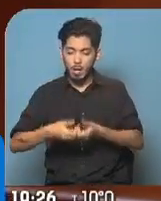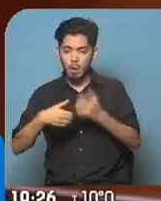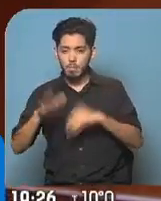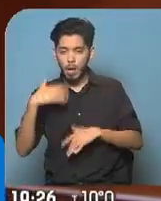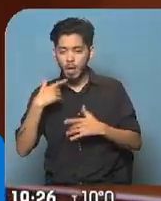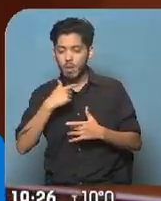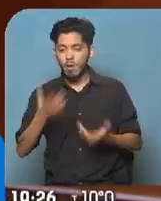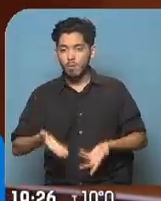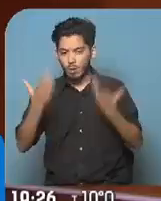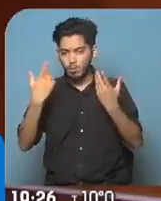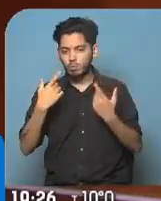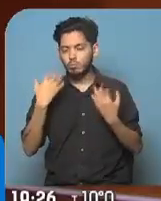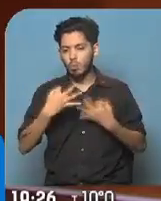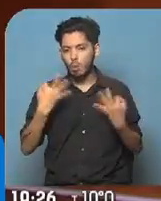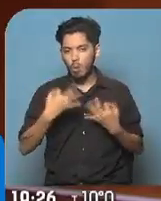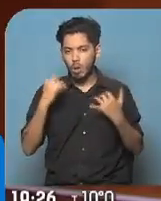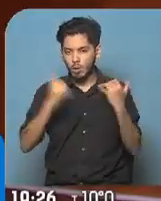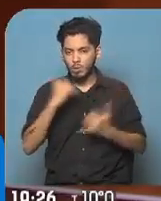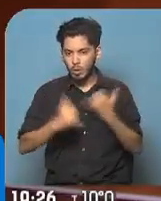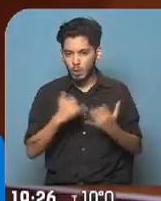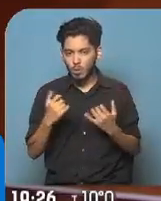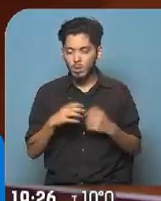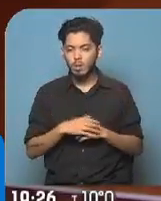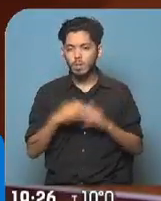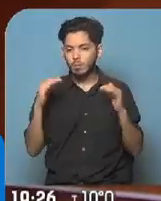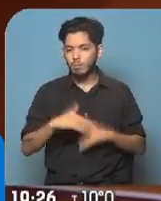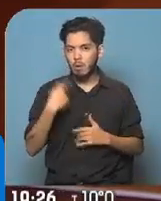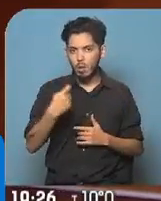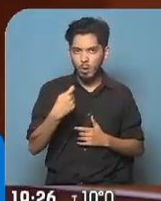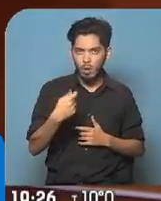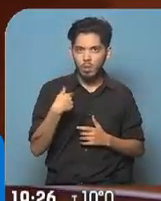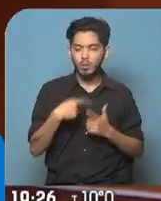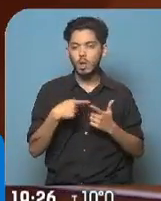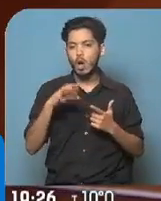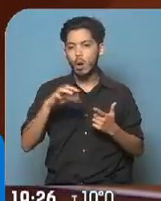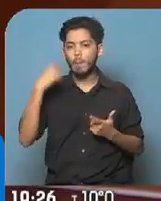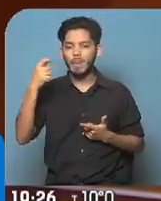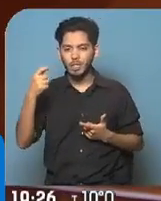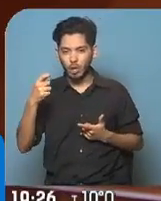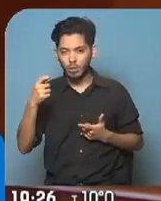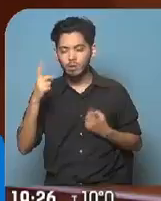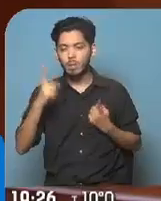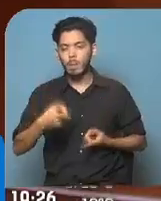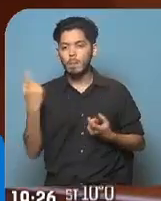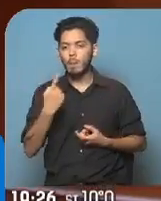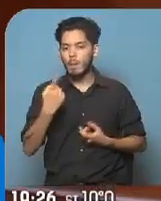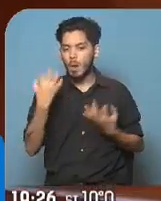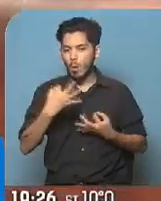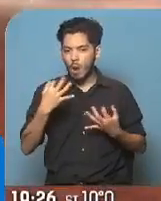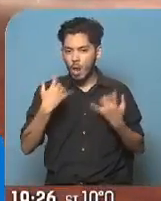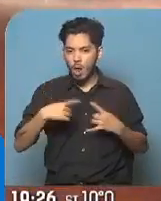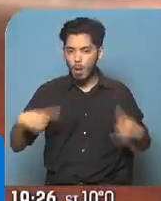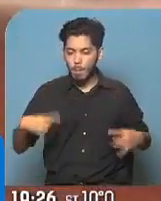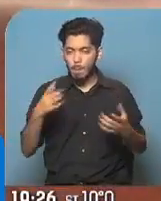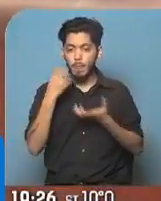buena noticia no vamos a ver una licuación de ni de jubilaciones ni de pensiones y eso es una buena primera noticia y después por el lado de